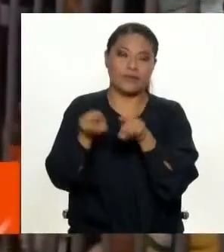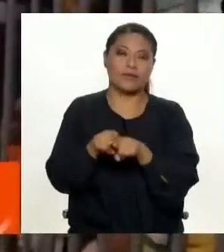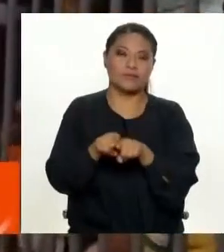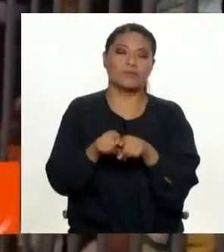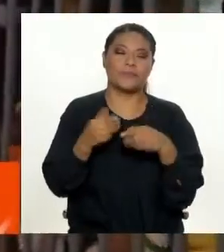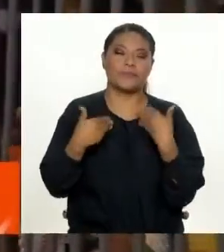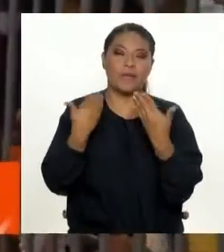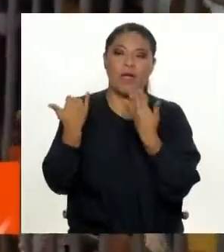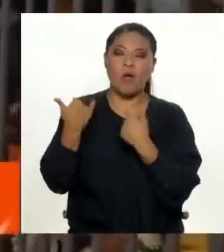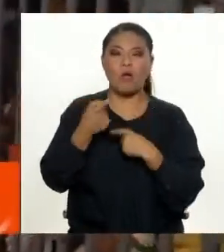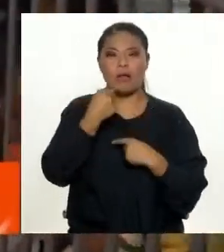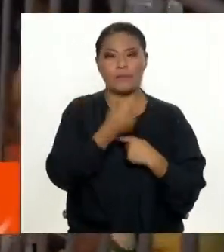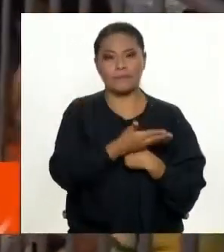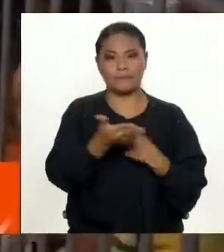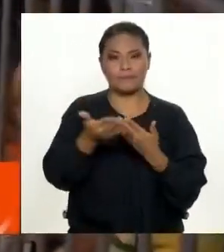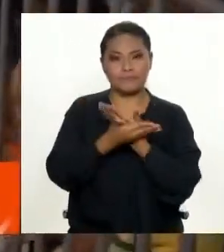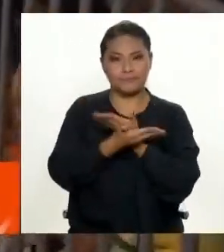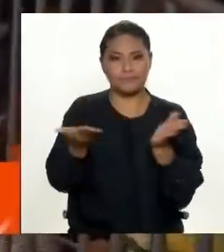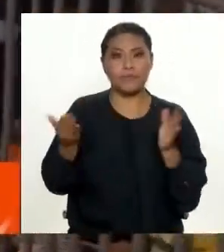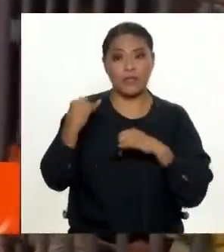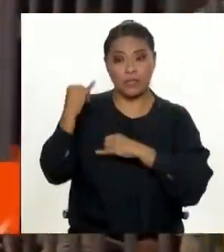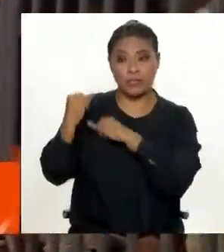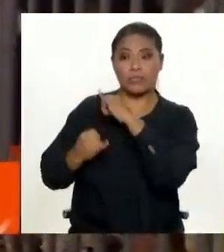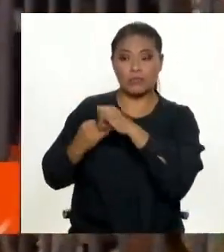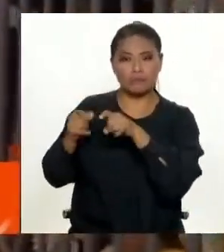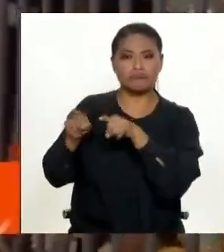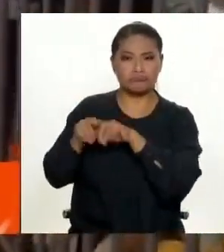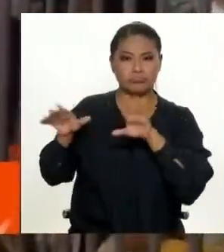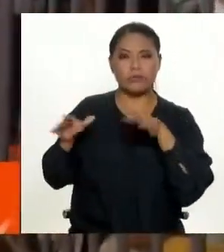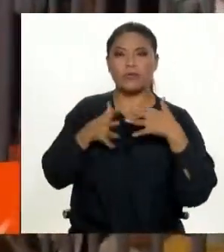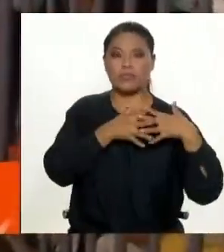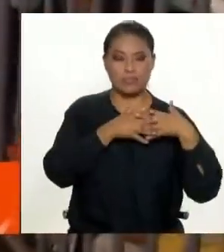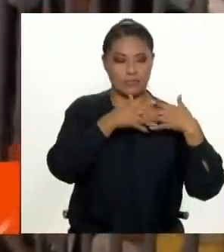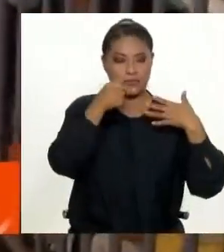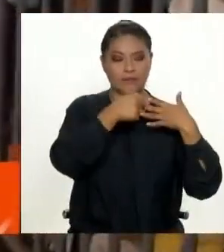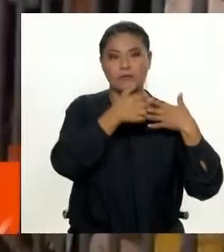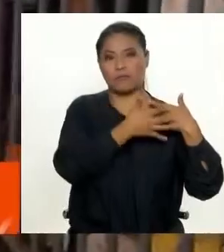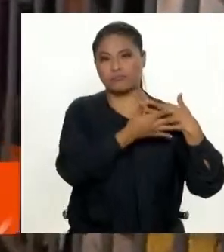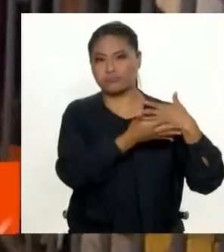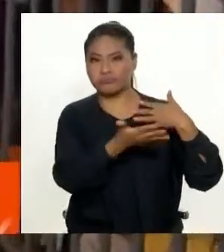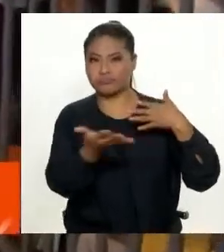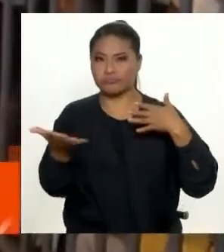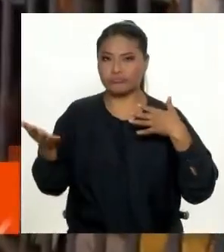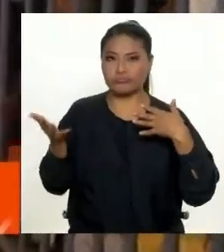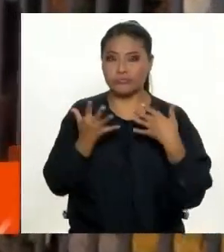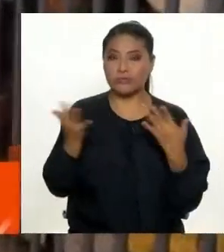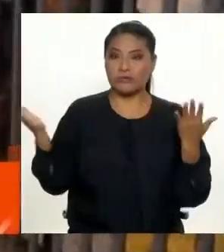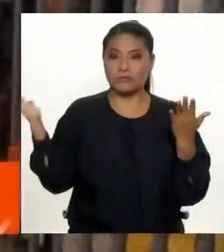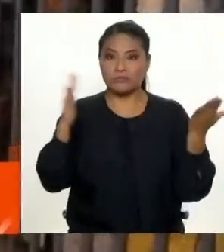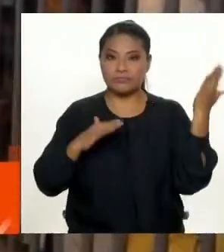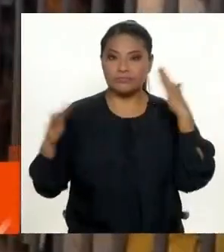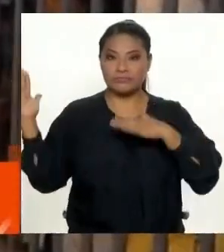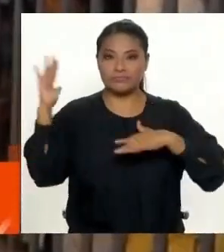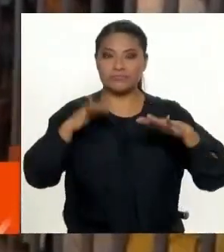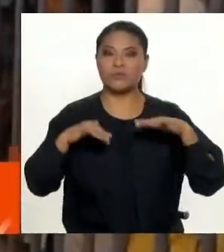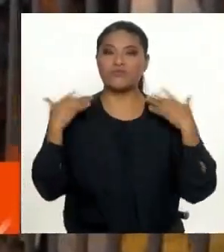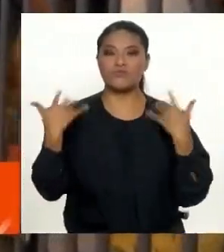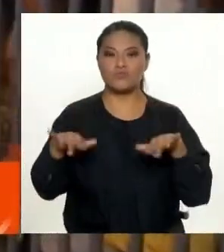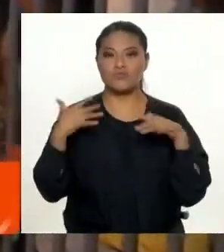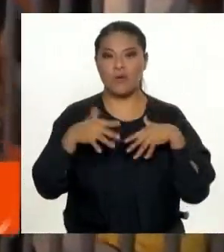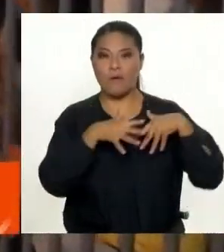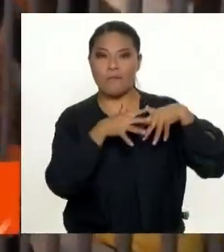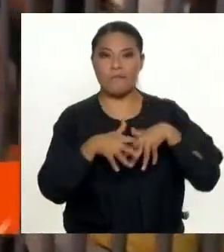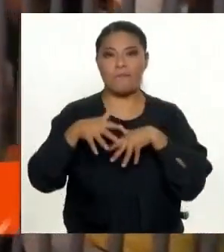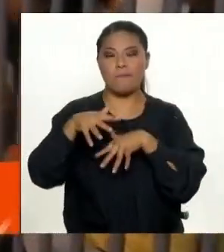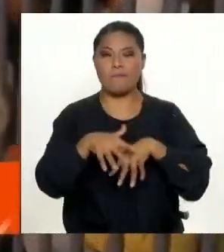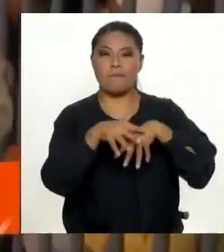nivel internacional, incluso en Estados Unidos, uno de los países que en realidad desde donde llega gran cantidad de turistas a nuestro país,